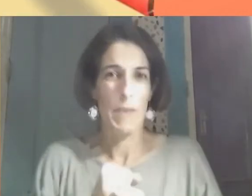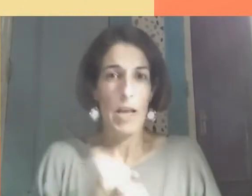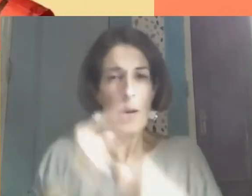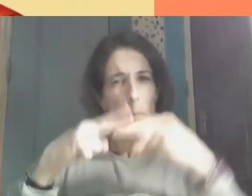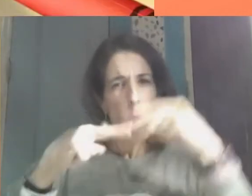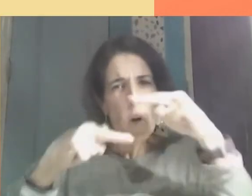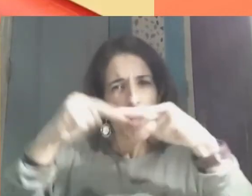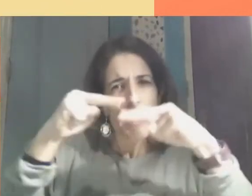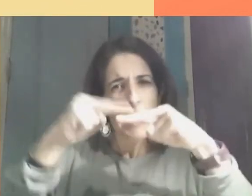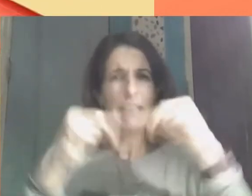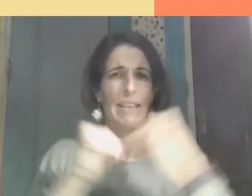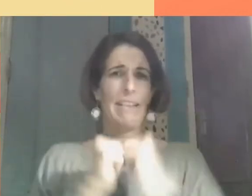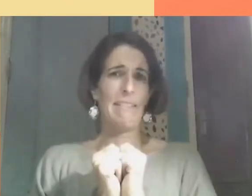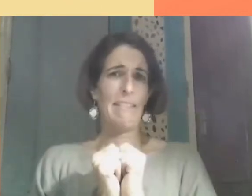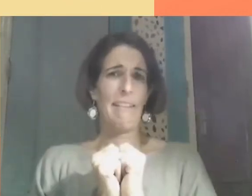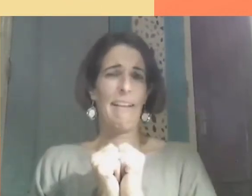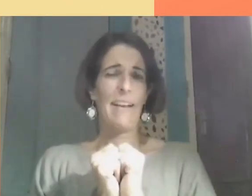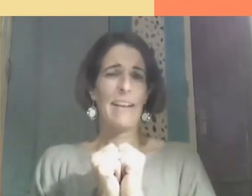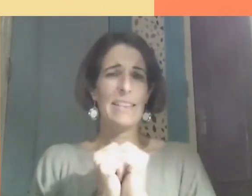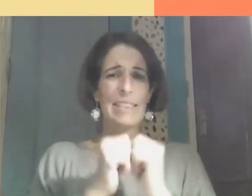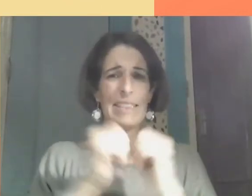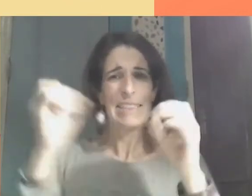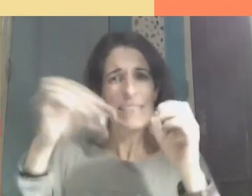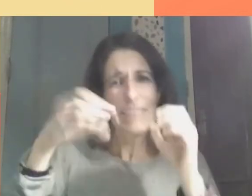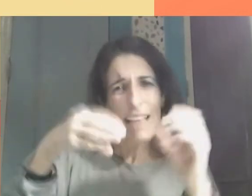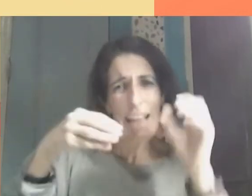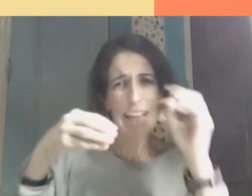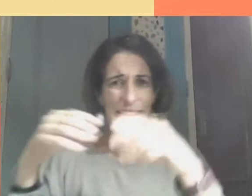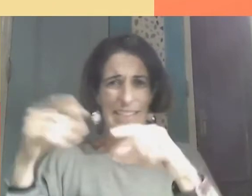proteínas minerales